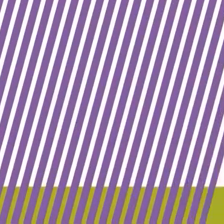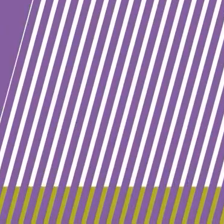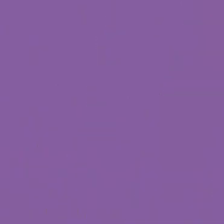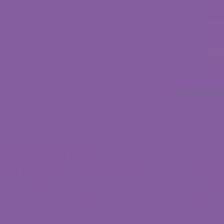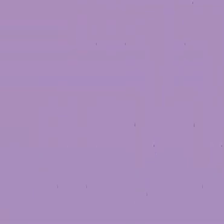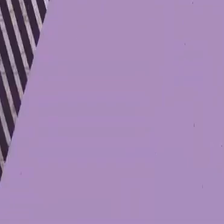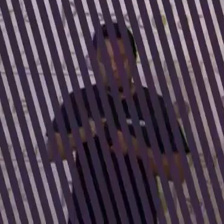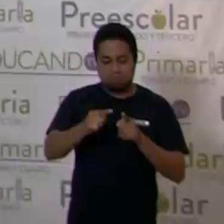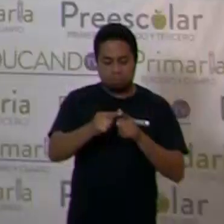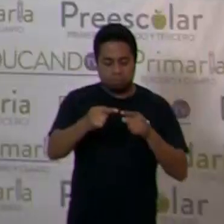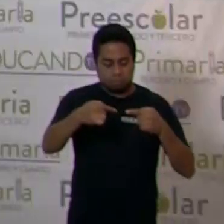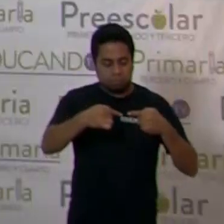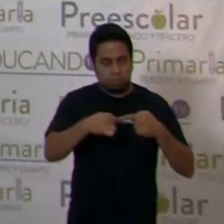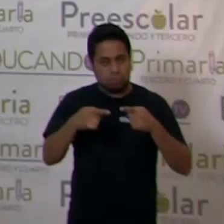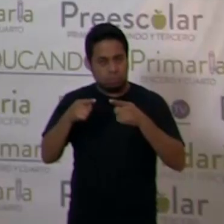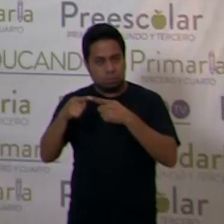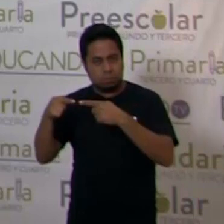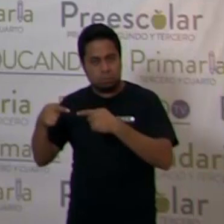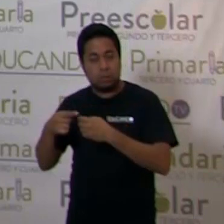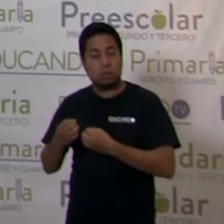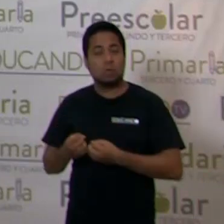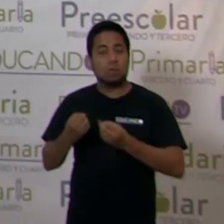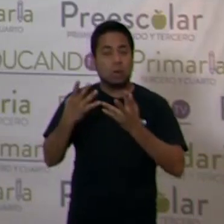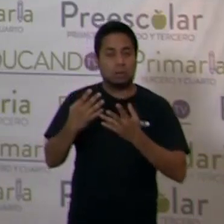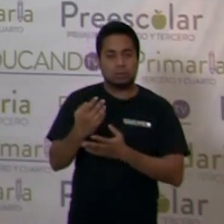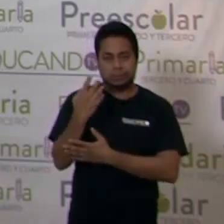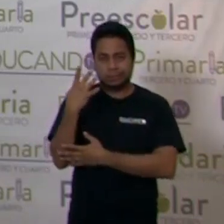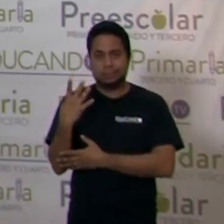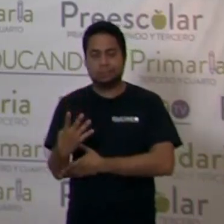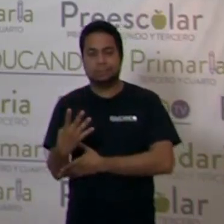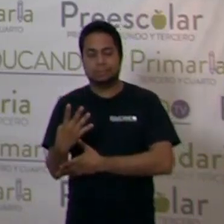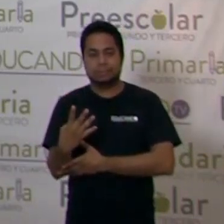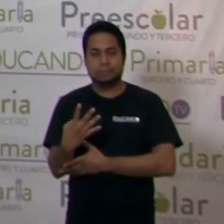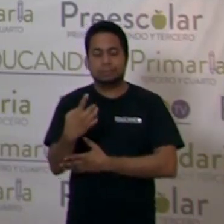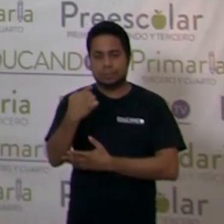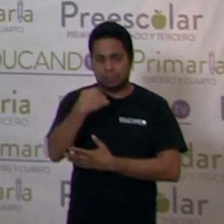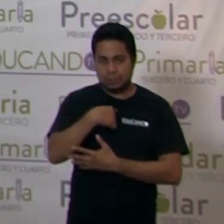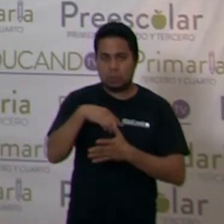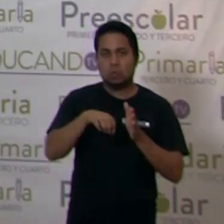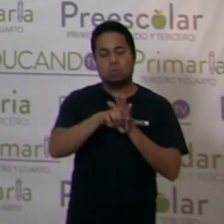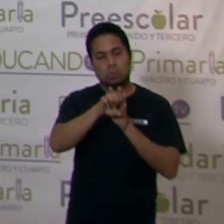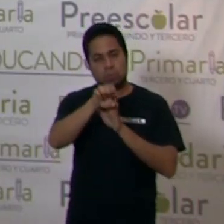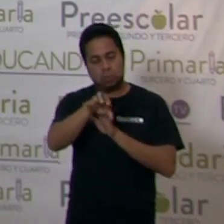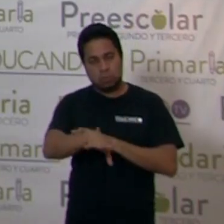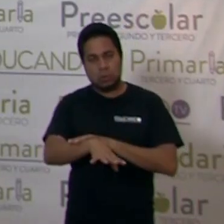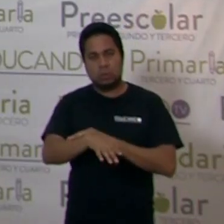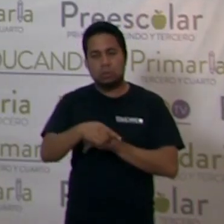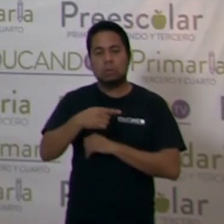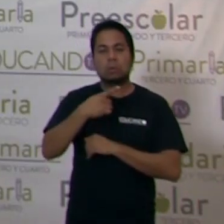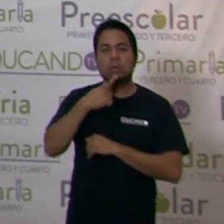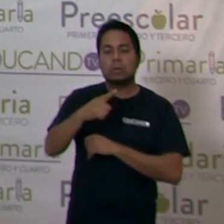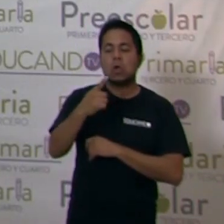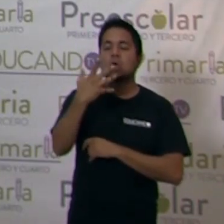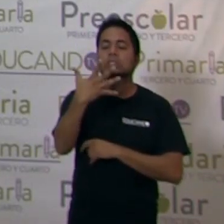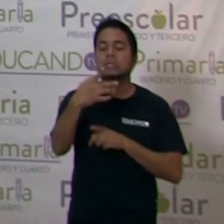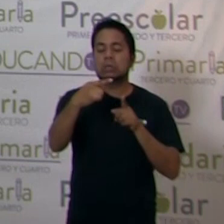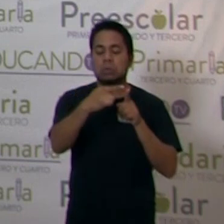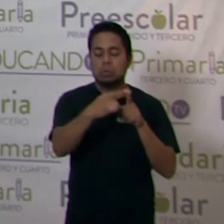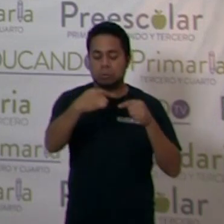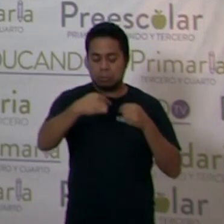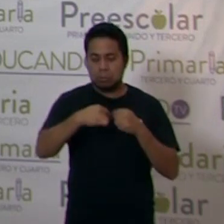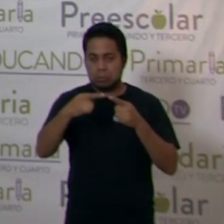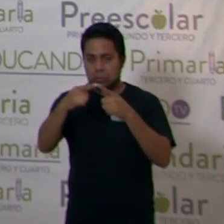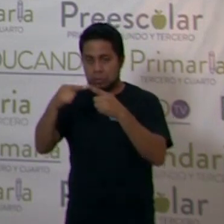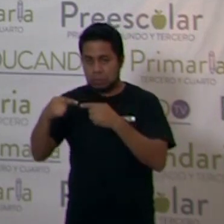es Cuántos vértices cuatro si yo le pongo que tiene cinco vértices ya